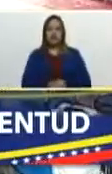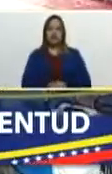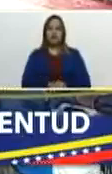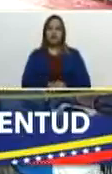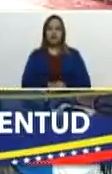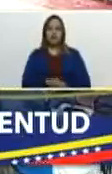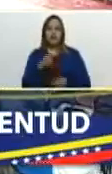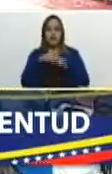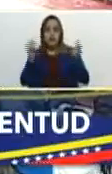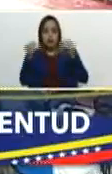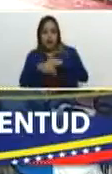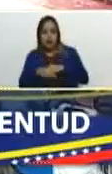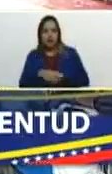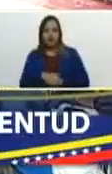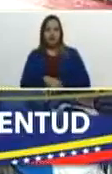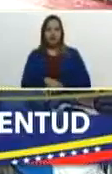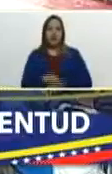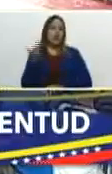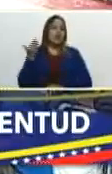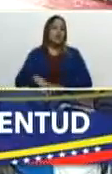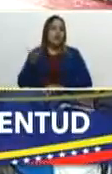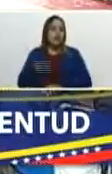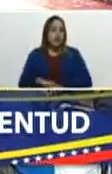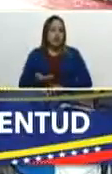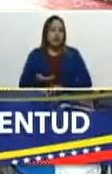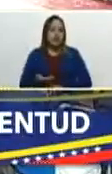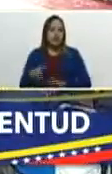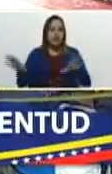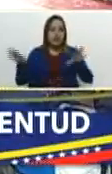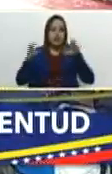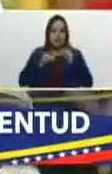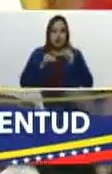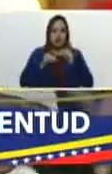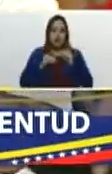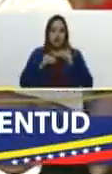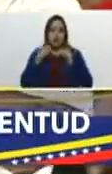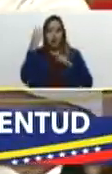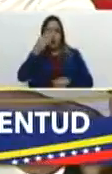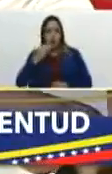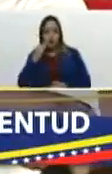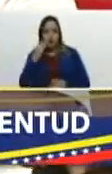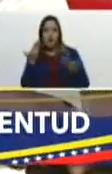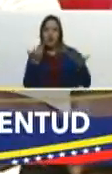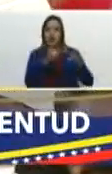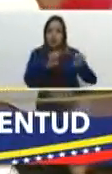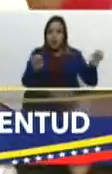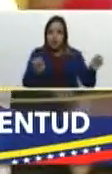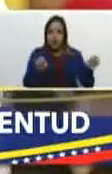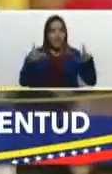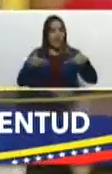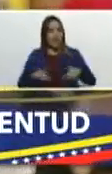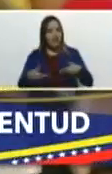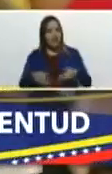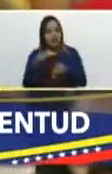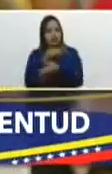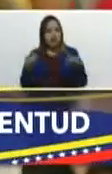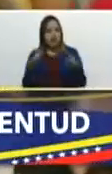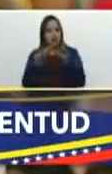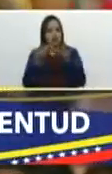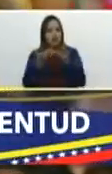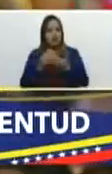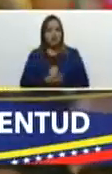Pero además de eso, lo importante de asumir desde la juventud y desde la educación la lucha por la calidad educativa,